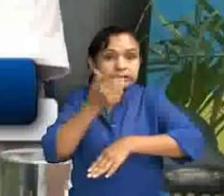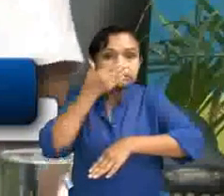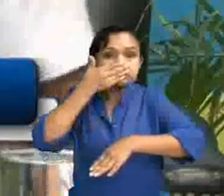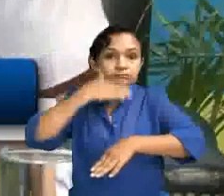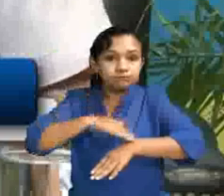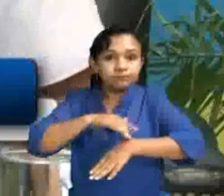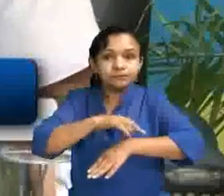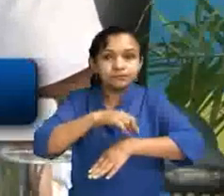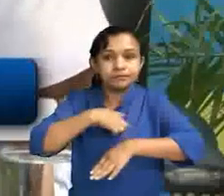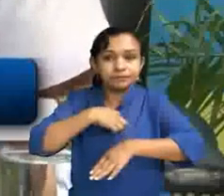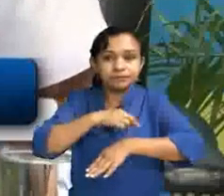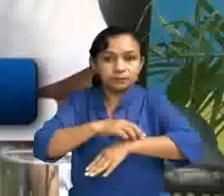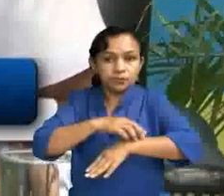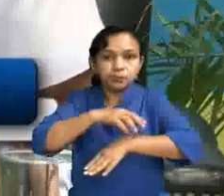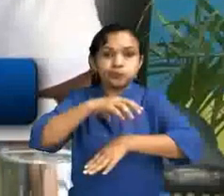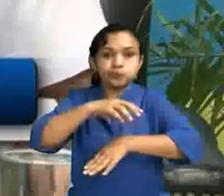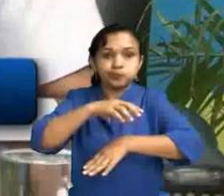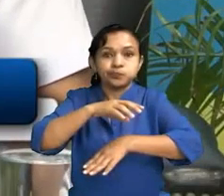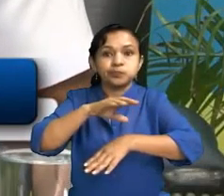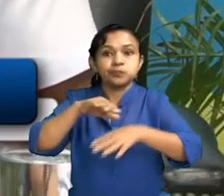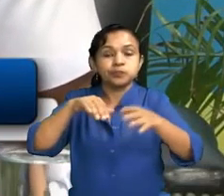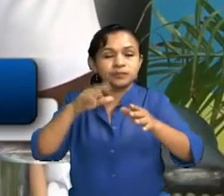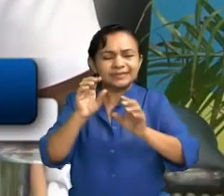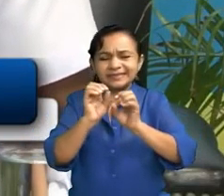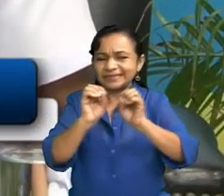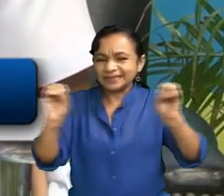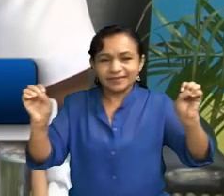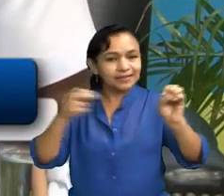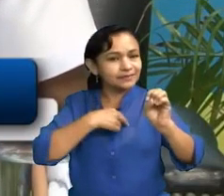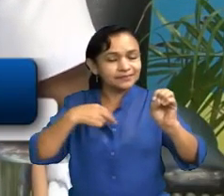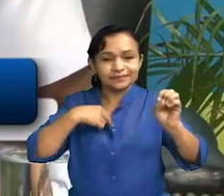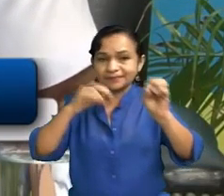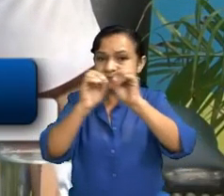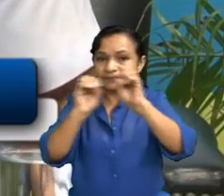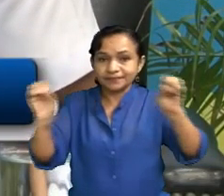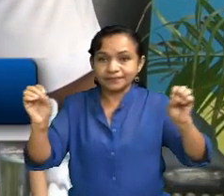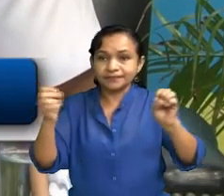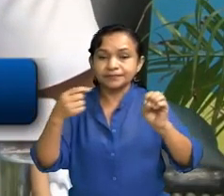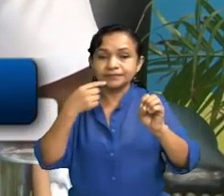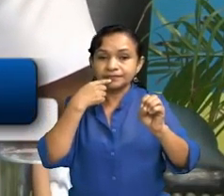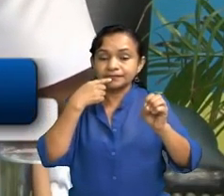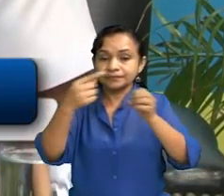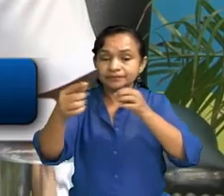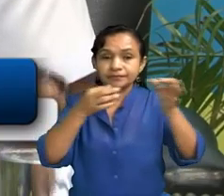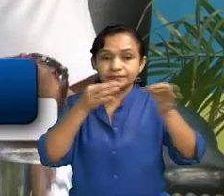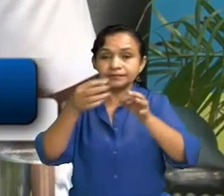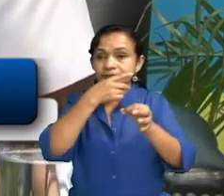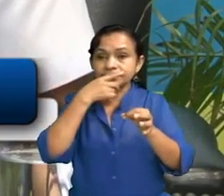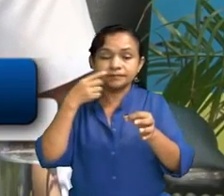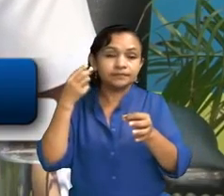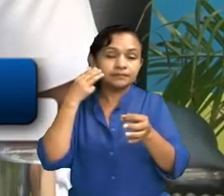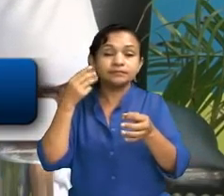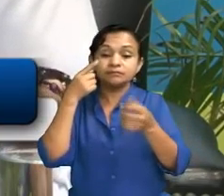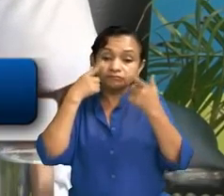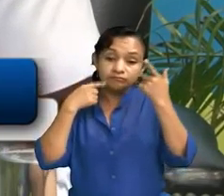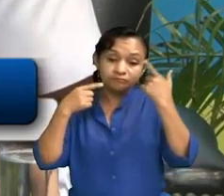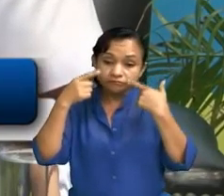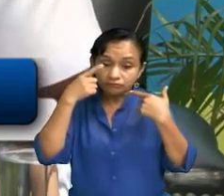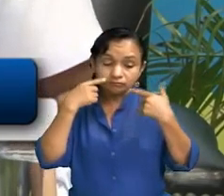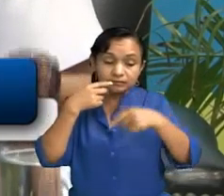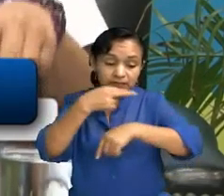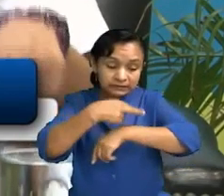y le produce al niño una infección. Entonces, nada de eso se debe aplicar. Yo siempre le explico a los padres, el niño va a llorar, el niño va a